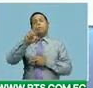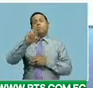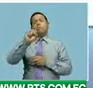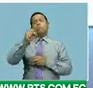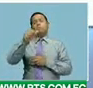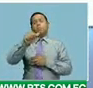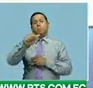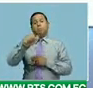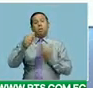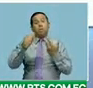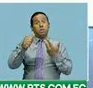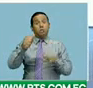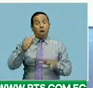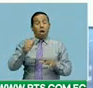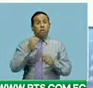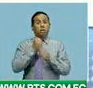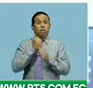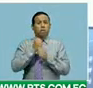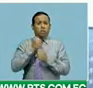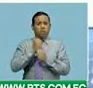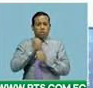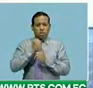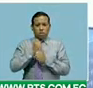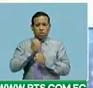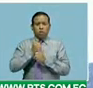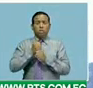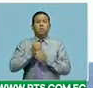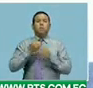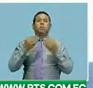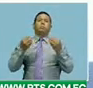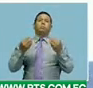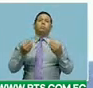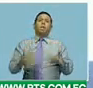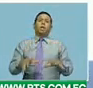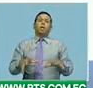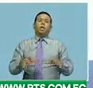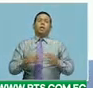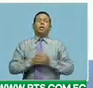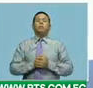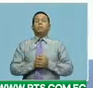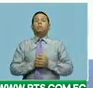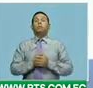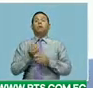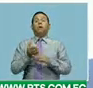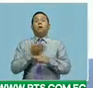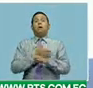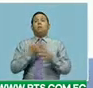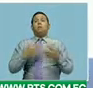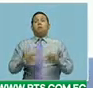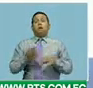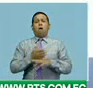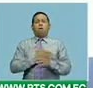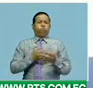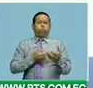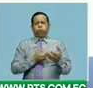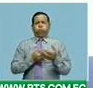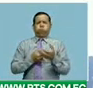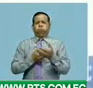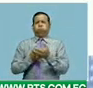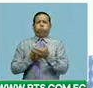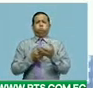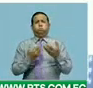ha sido controlado sin pérdidas humanas que lamentar. Gracias a las medidas de seguridad industrial que aplicamos día a día, se